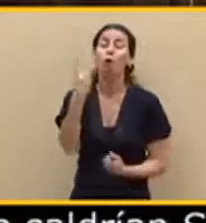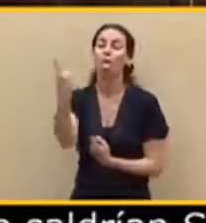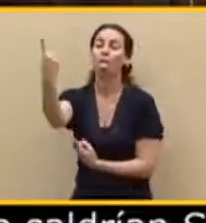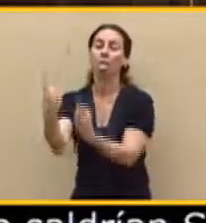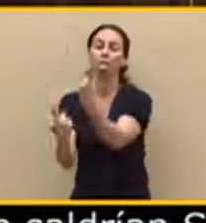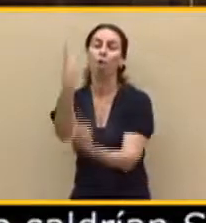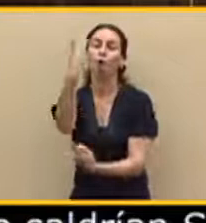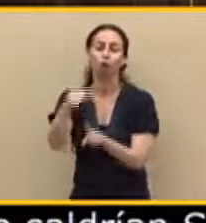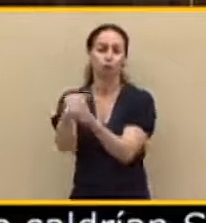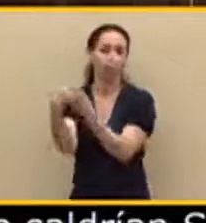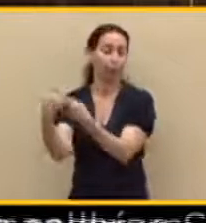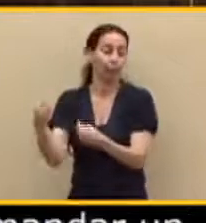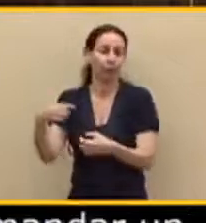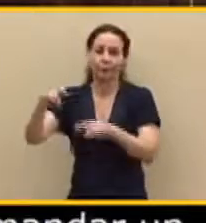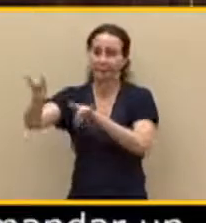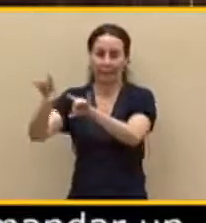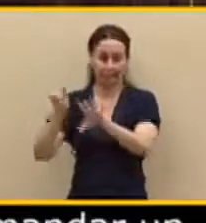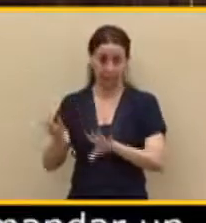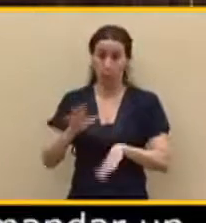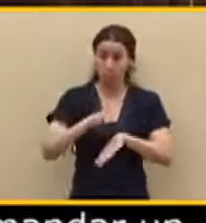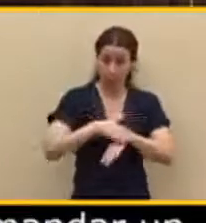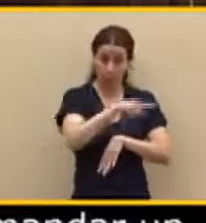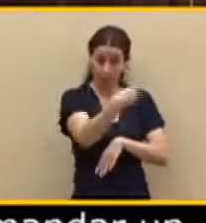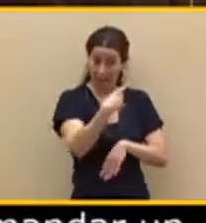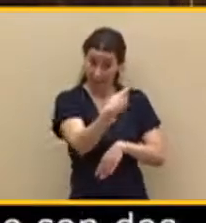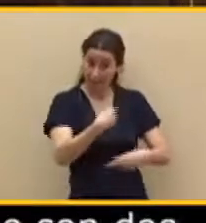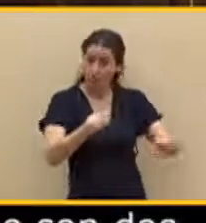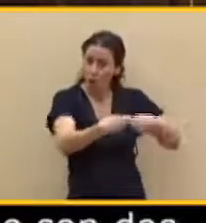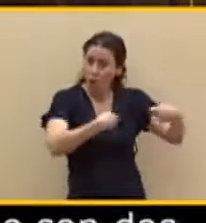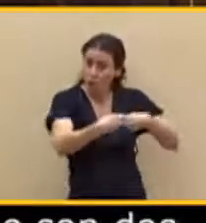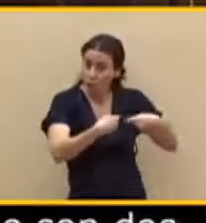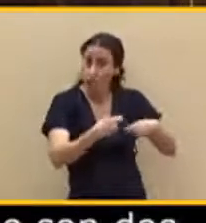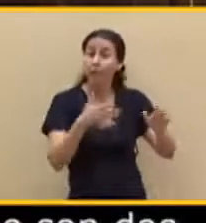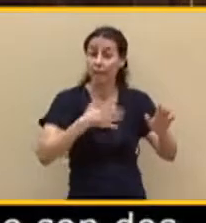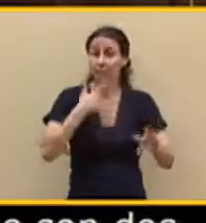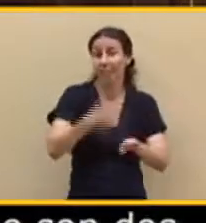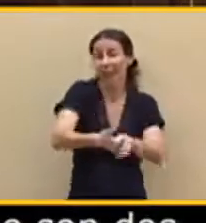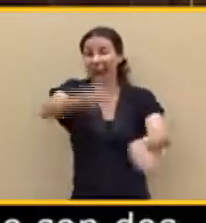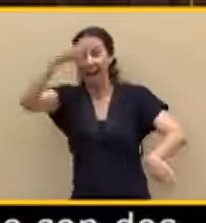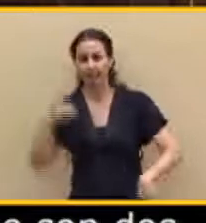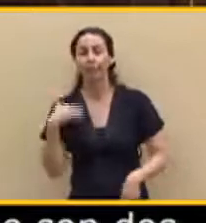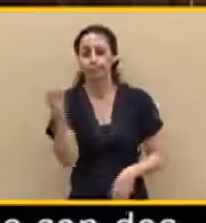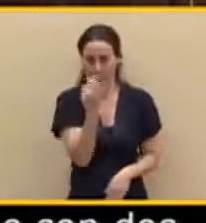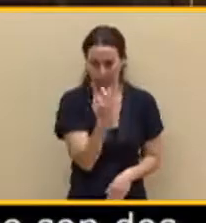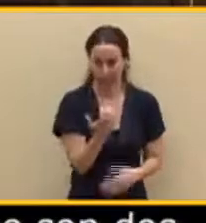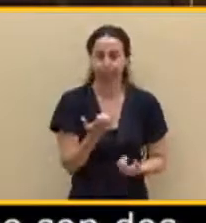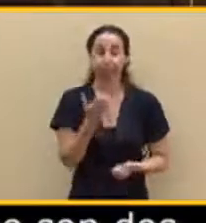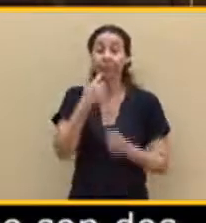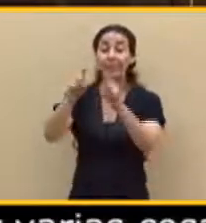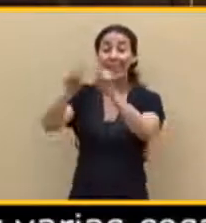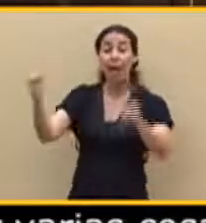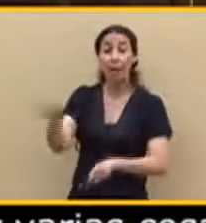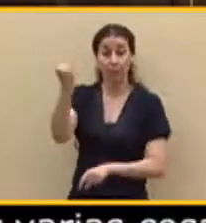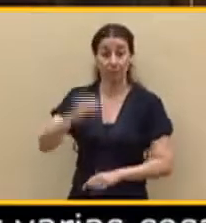fíjense, para que este intercambio se haya producido tienen que ocurrir varias cosas. Primero, tiene que ocurrir que el empresario tenga capacidad